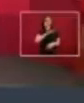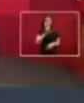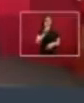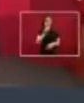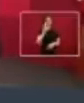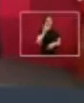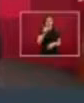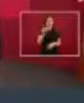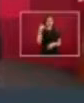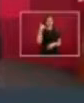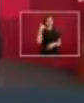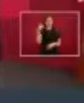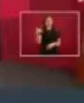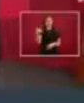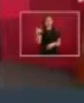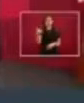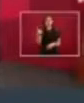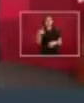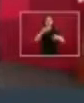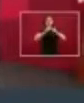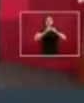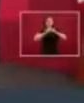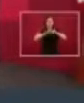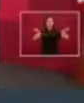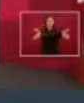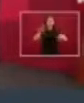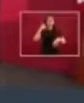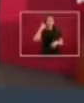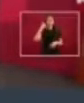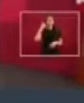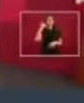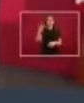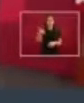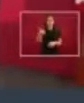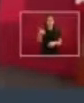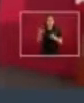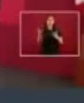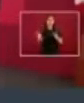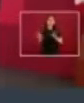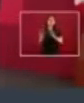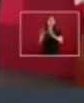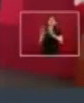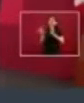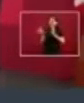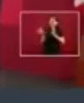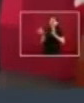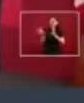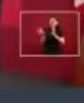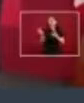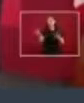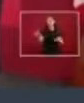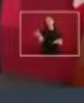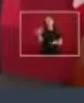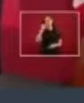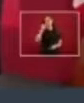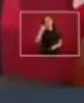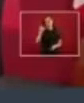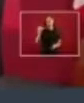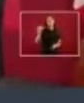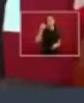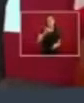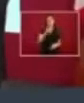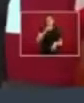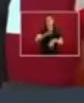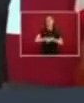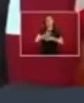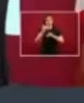de optimista, porque dan un mes. Todo el mundo, digo, si vamos a lo que ha pasado en los